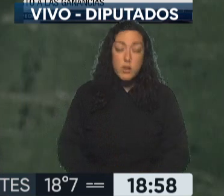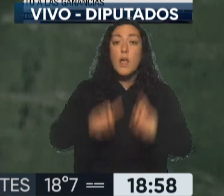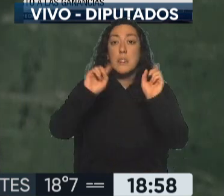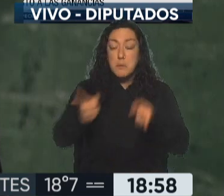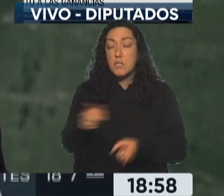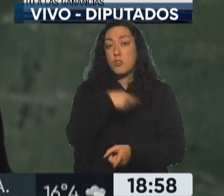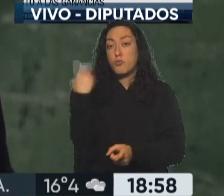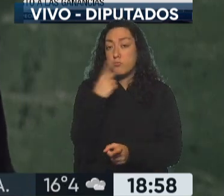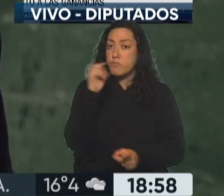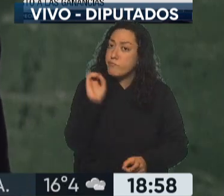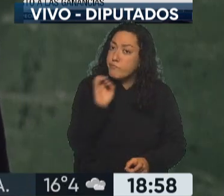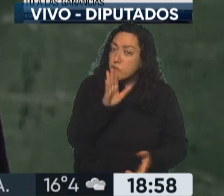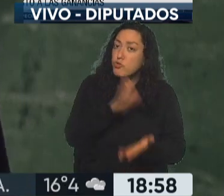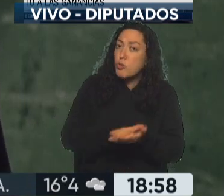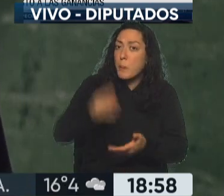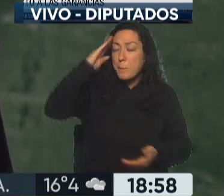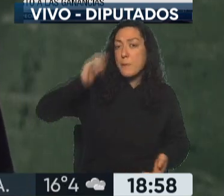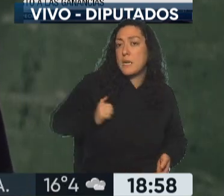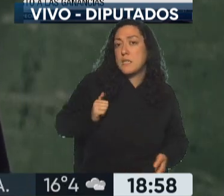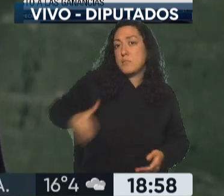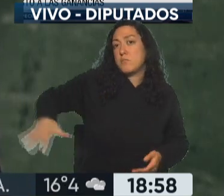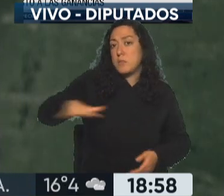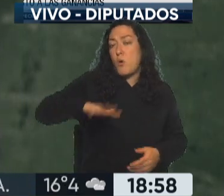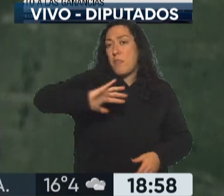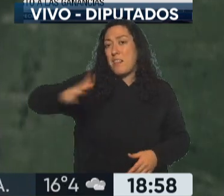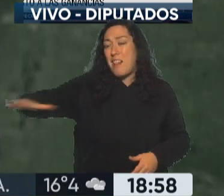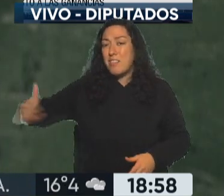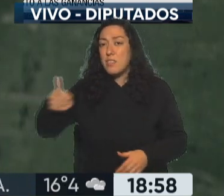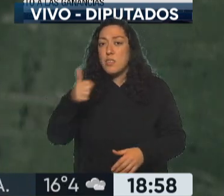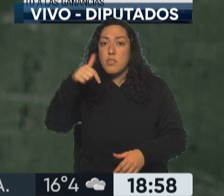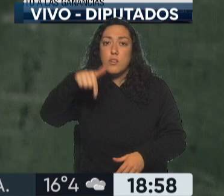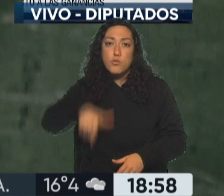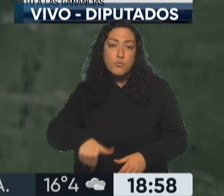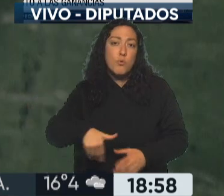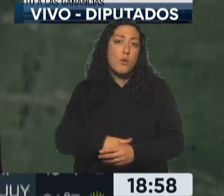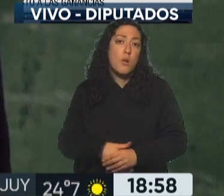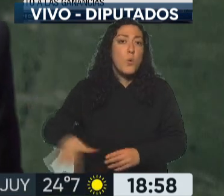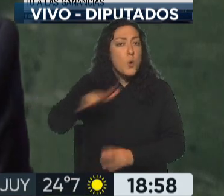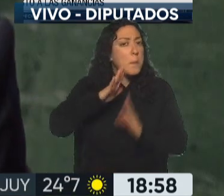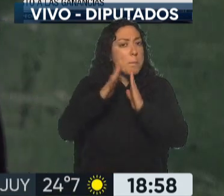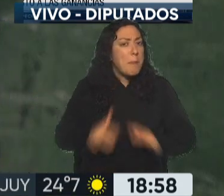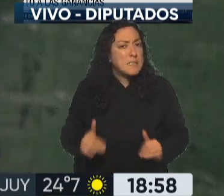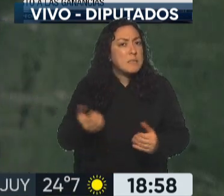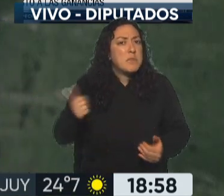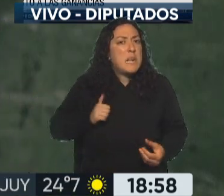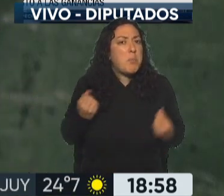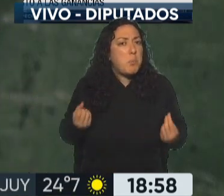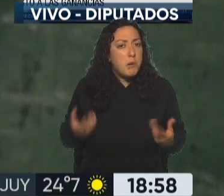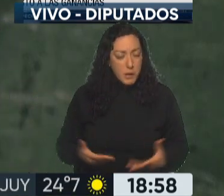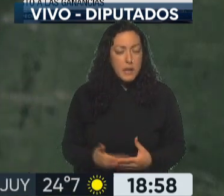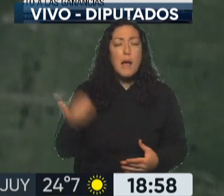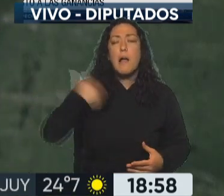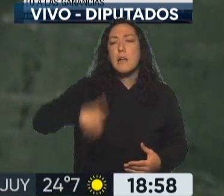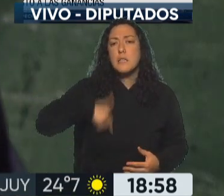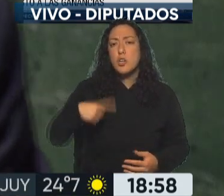cuestionamos su presencia militar en el Atlántico Sur, una región de paz. La Argentina mantiene un